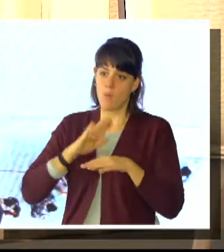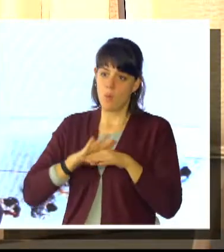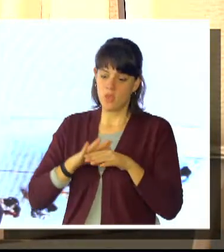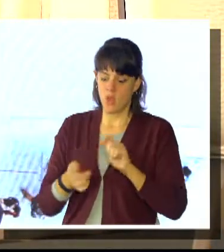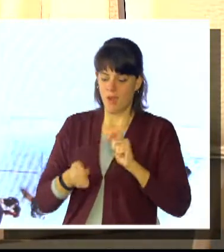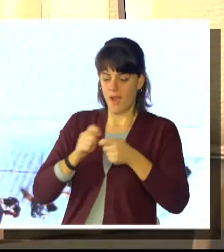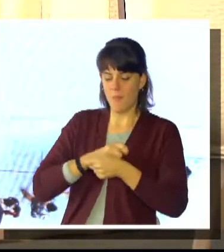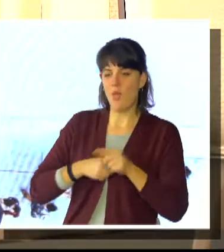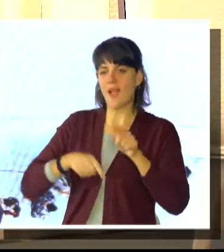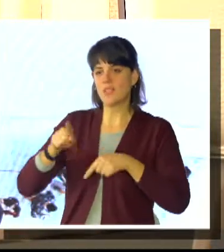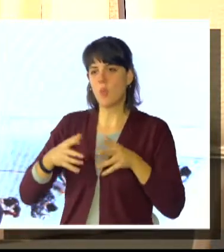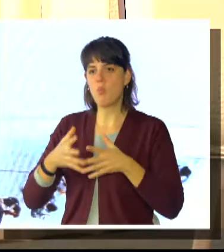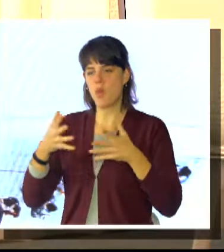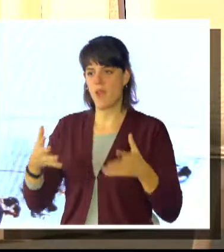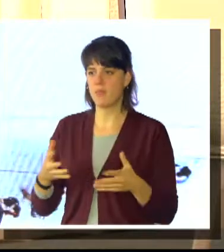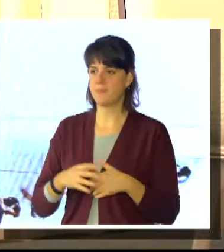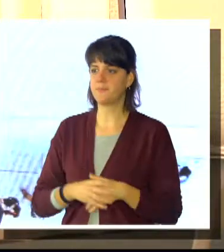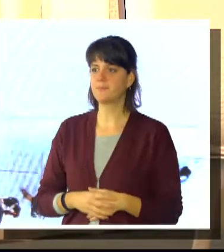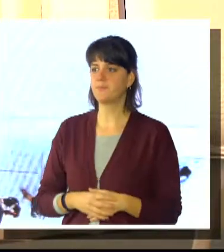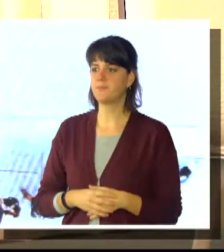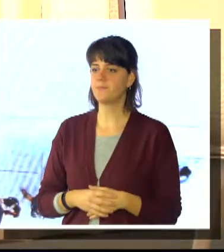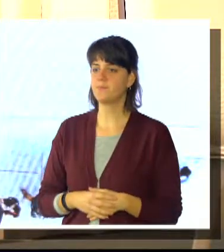alguien quiere hacer alguna pregunta.